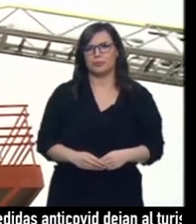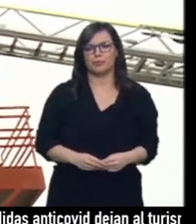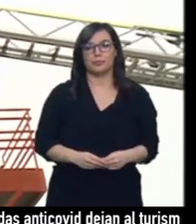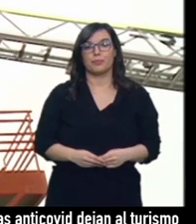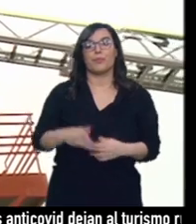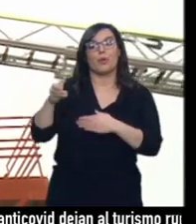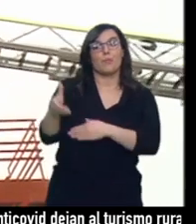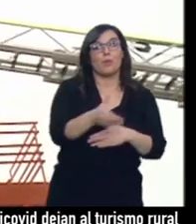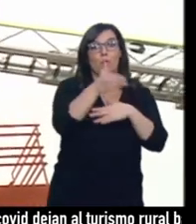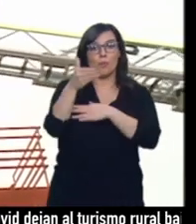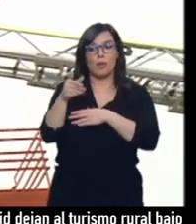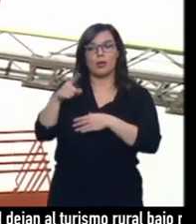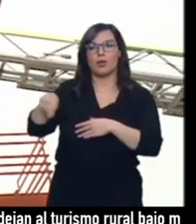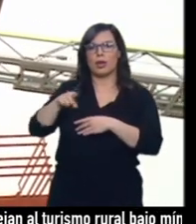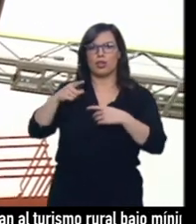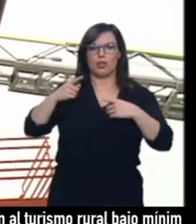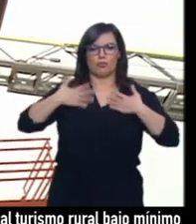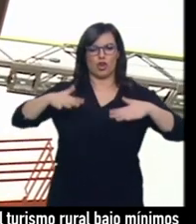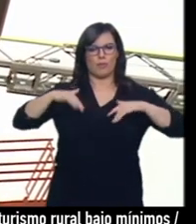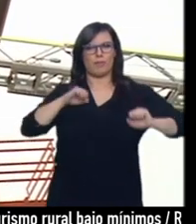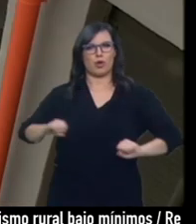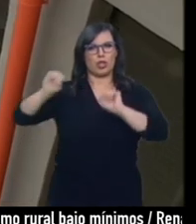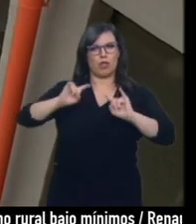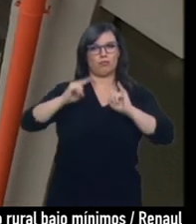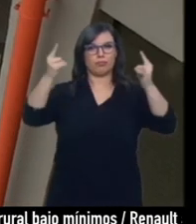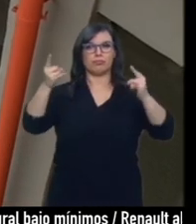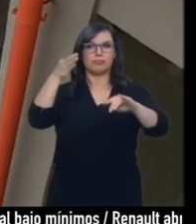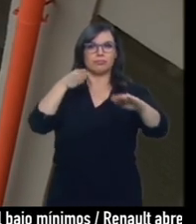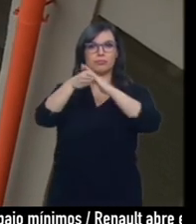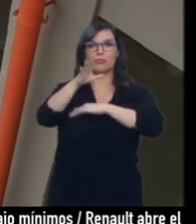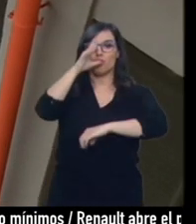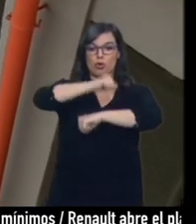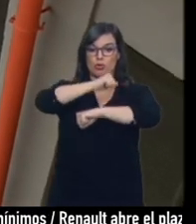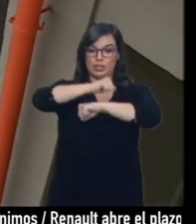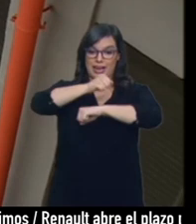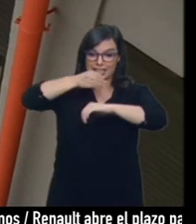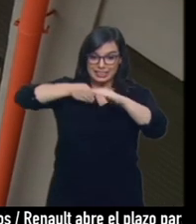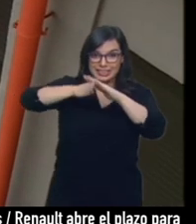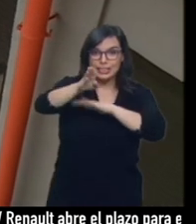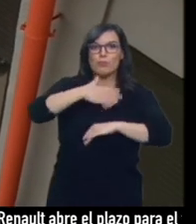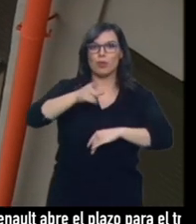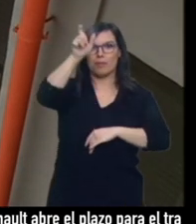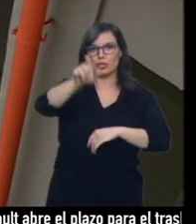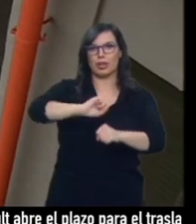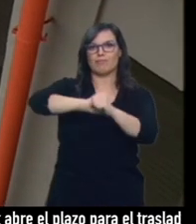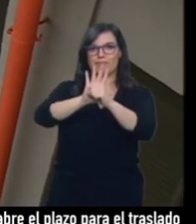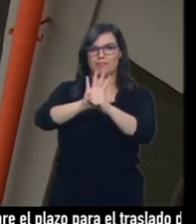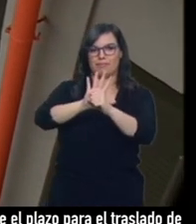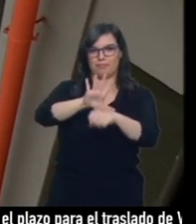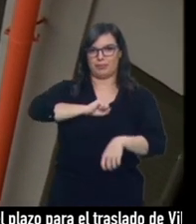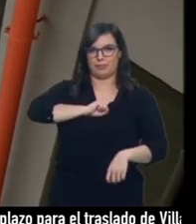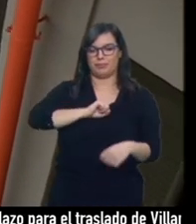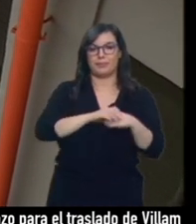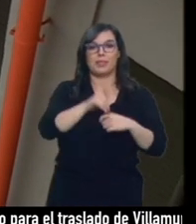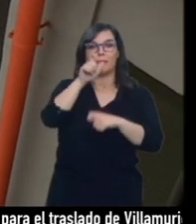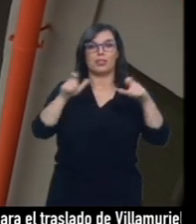Los bomberos acceden más protegidos porque detrás de esta ventana puede haber un contagiado por el virus. Gente que está